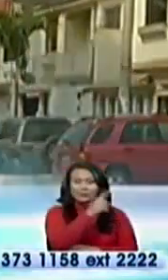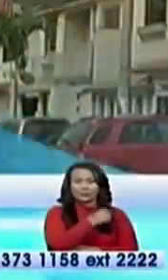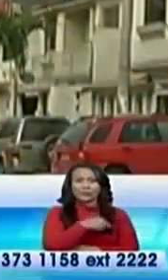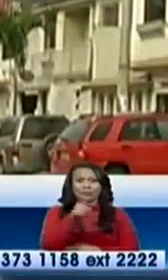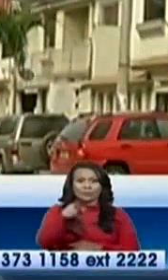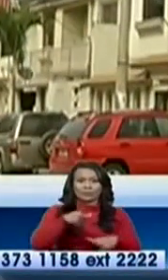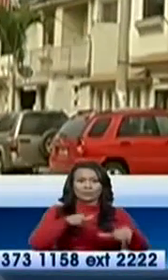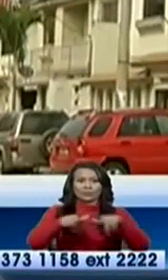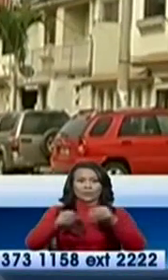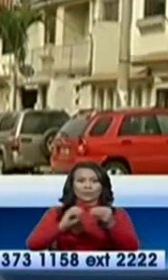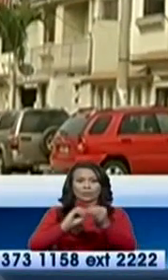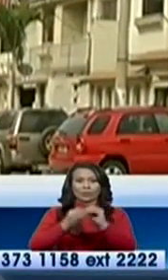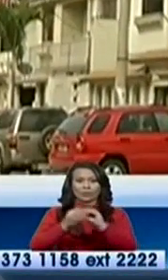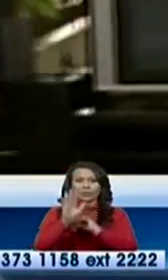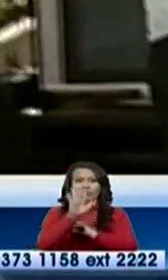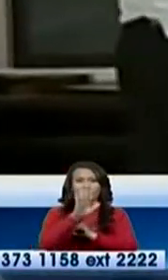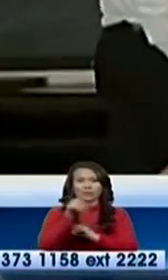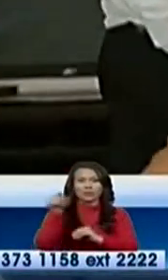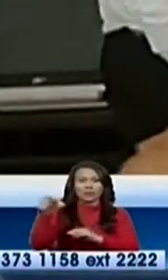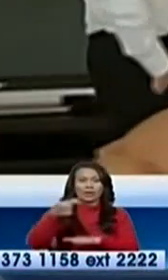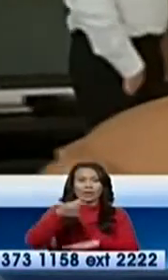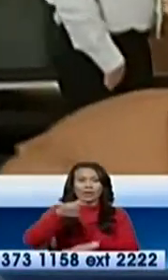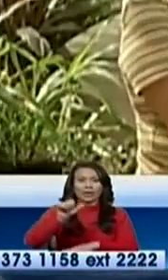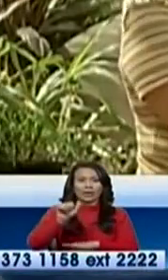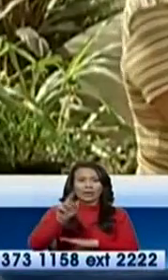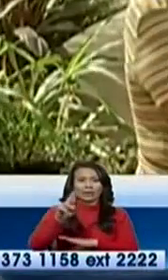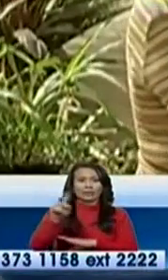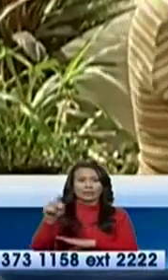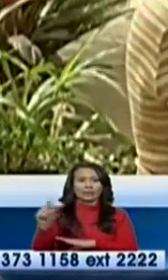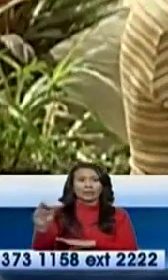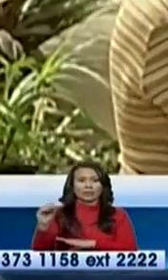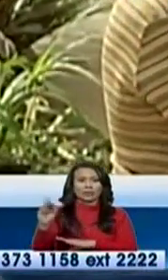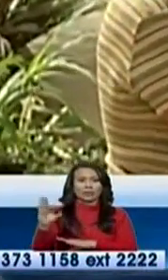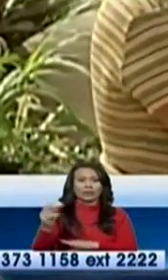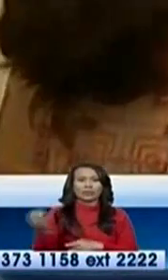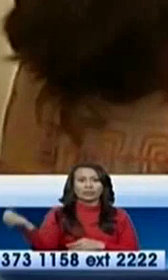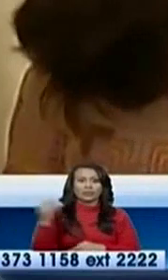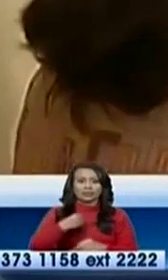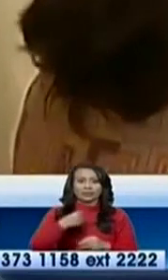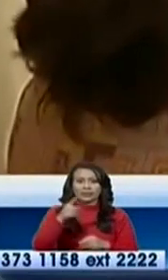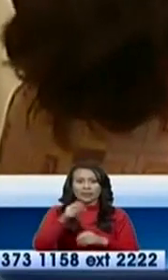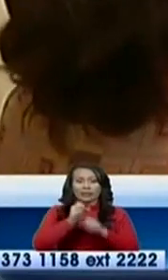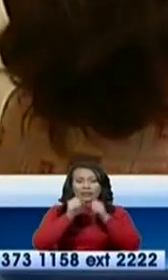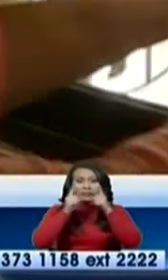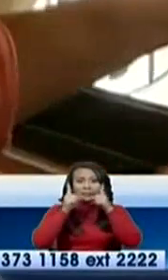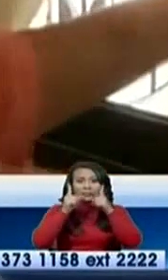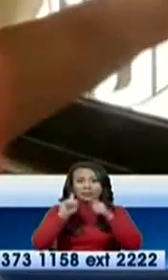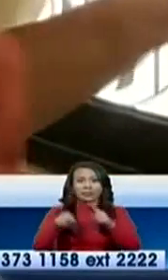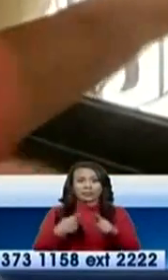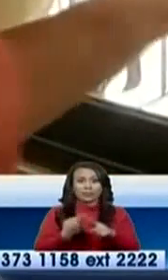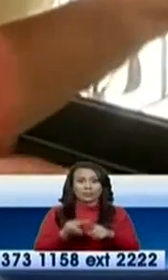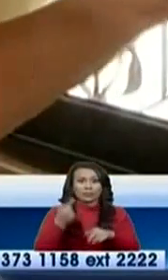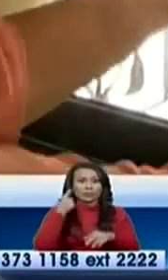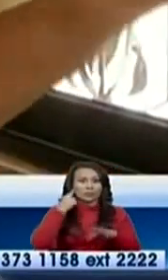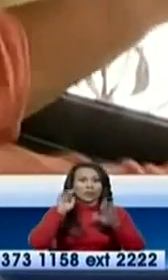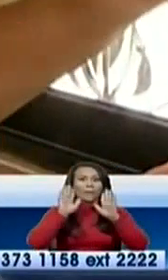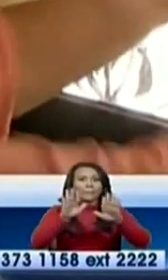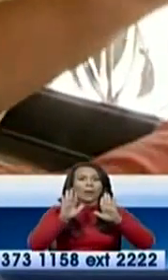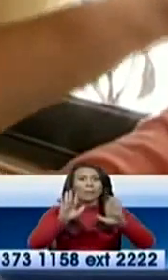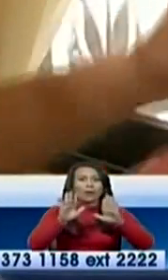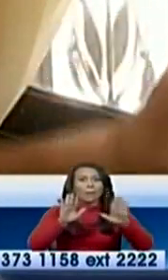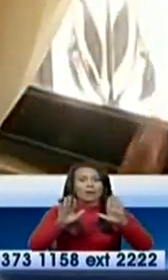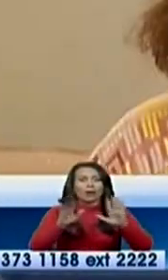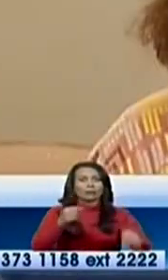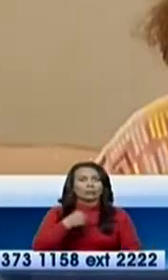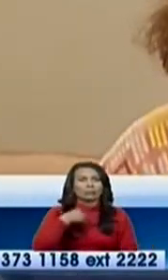manzana 5 de la primera etapa de La Garzota, Clara y Teresa cuentan que estaban despiertas, por ende. Pensé que la ventana